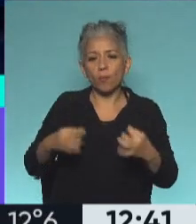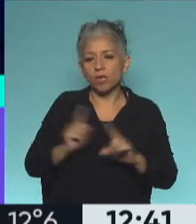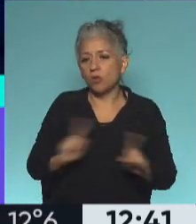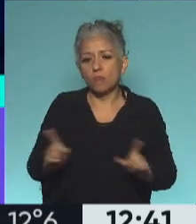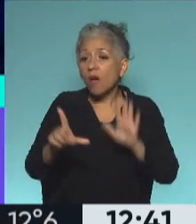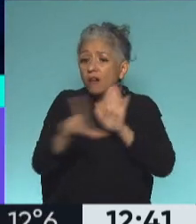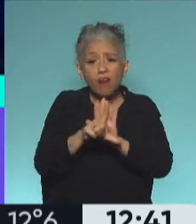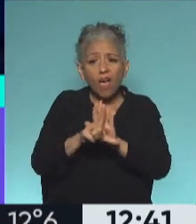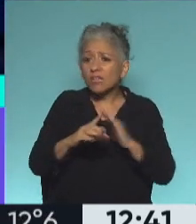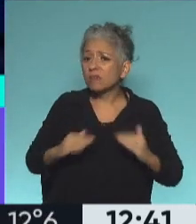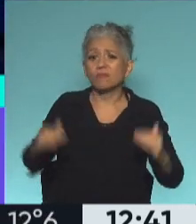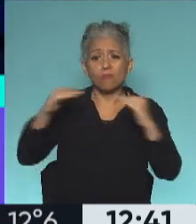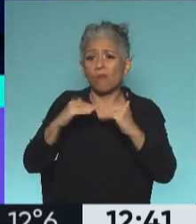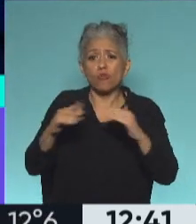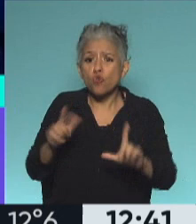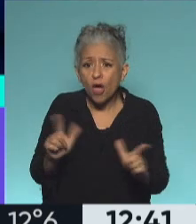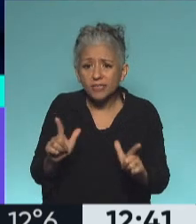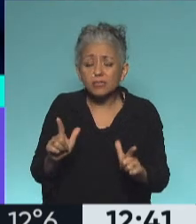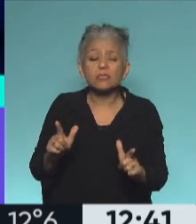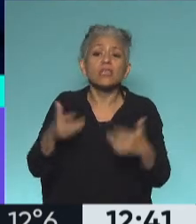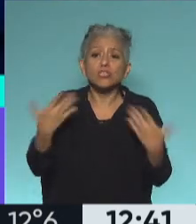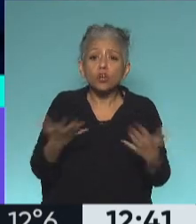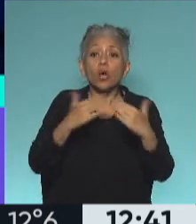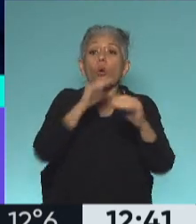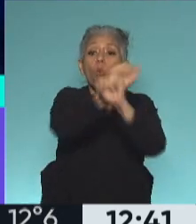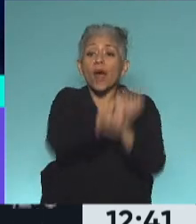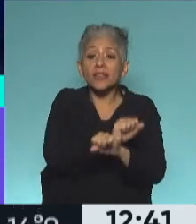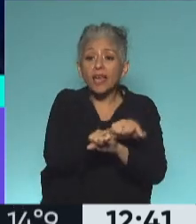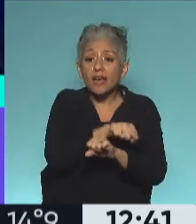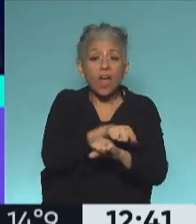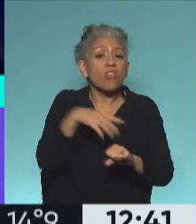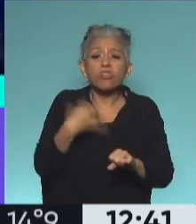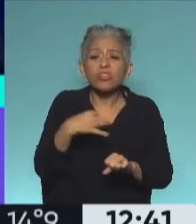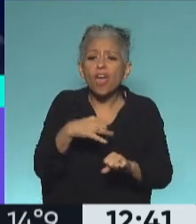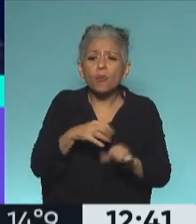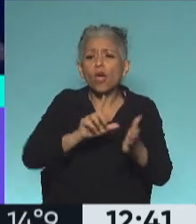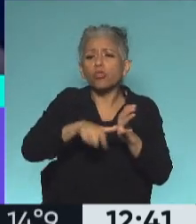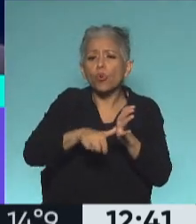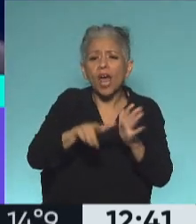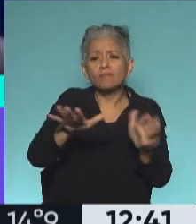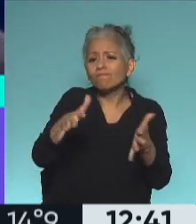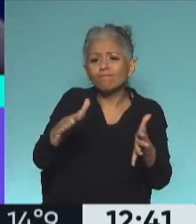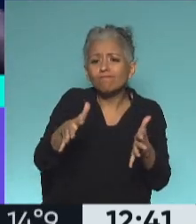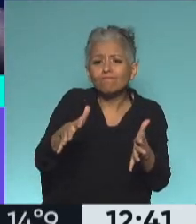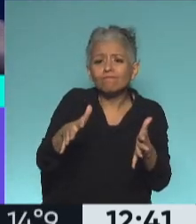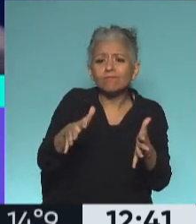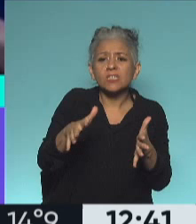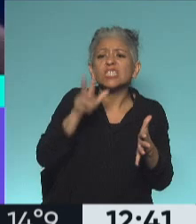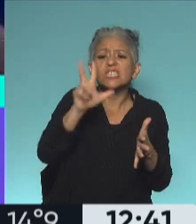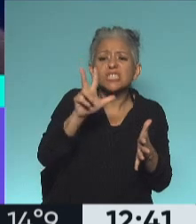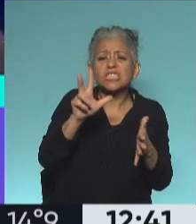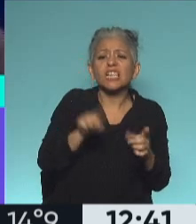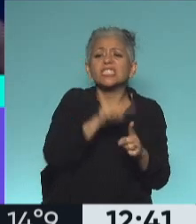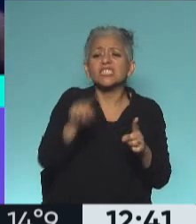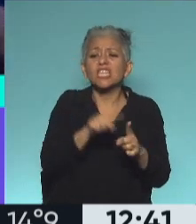no es rigurosa y cuando nosotros entramos en una cuarentena, esa cuarentena que tiene que tener una duración de lo que dura 3 ciclos virales.